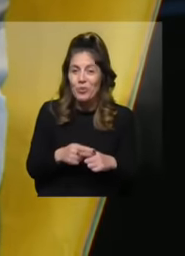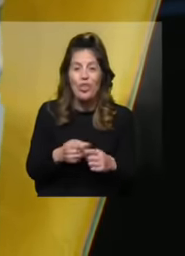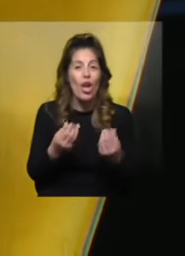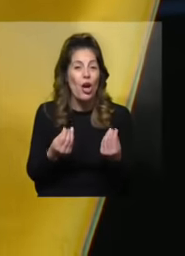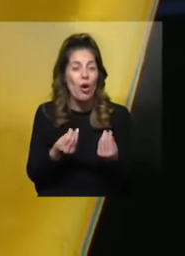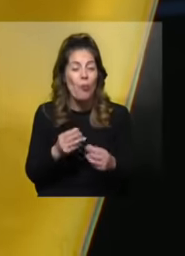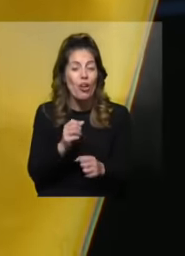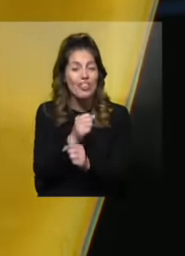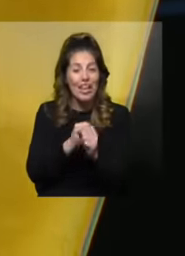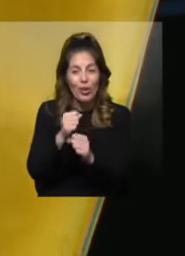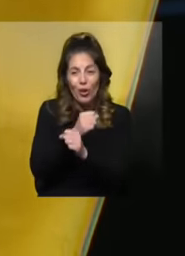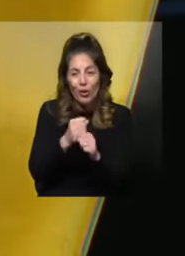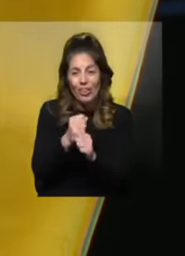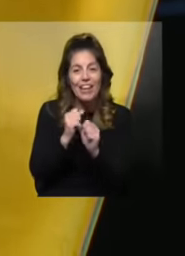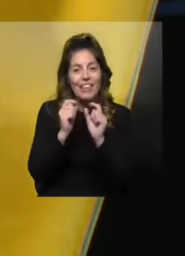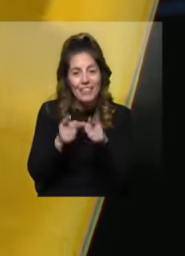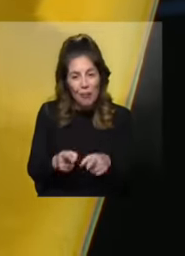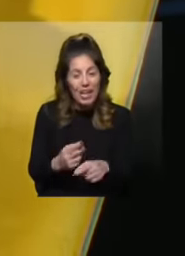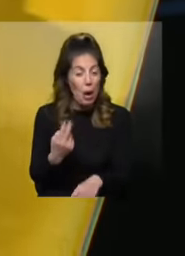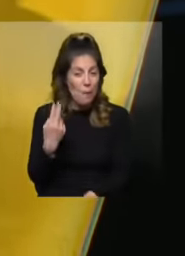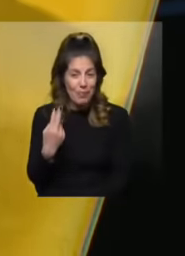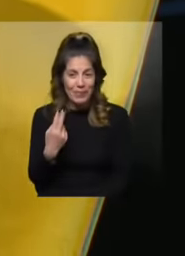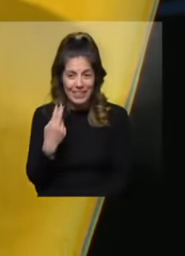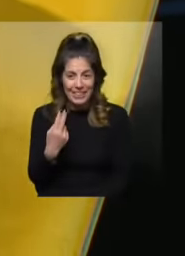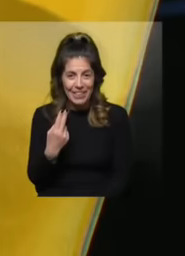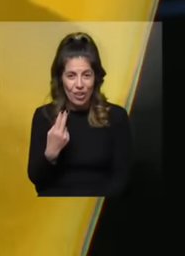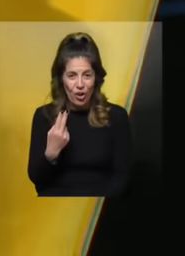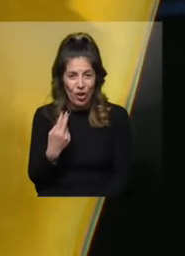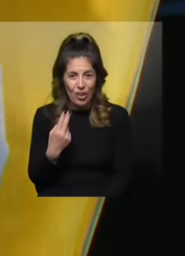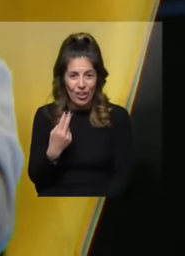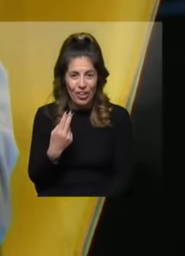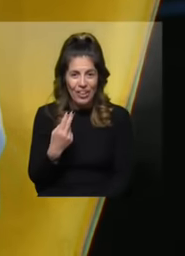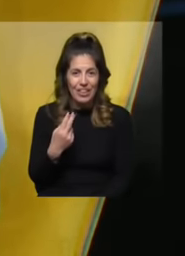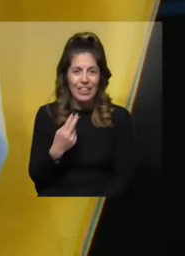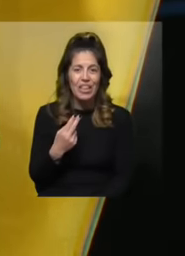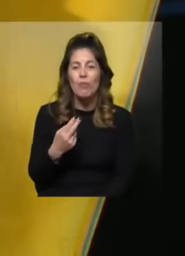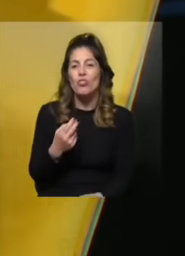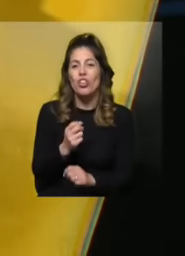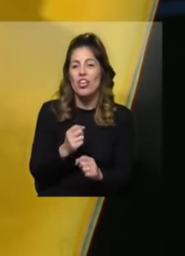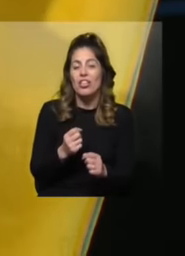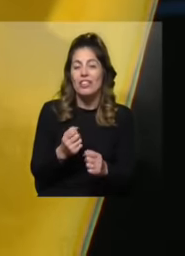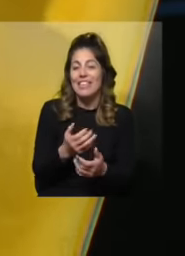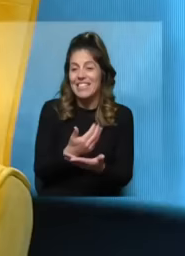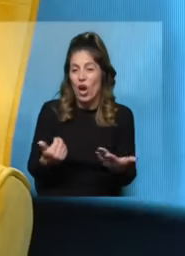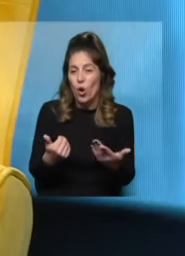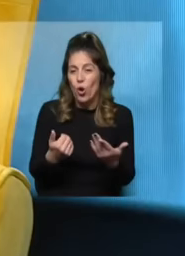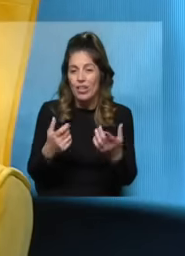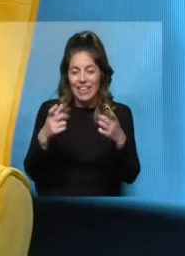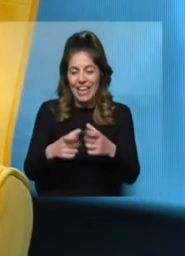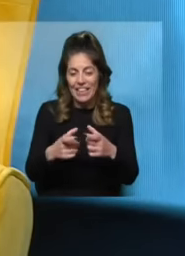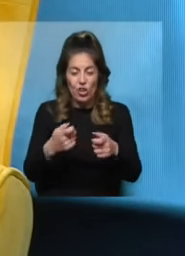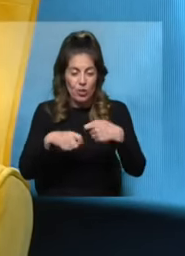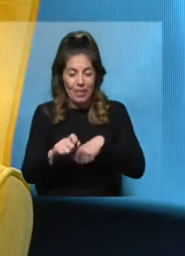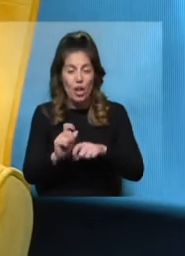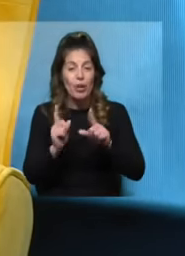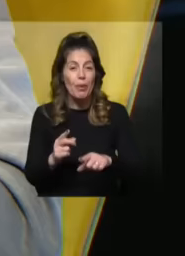tecnología también ha permitido, te ha quitado que vos tengas discos y puedas venderlos, pero también ha permitido llegar a un montón de lados. Sí.